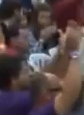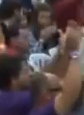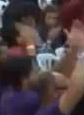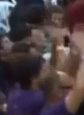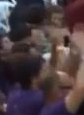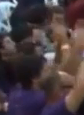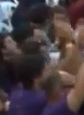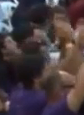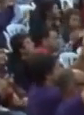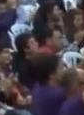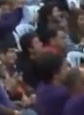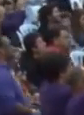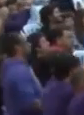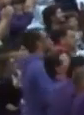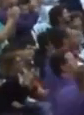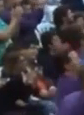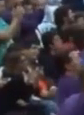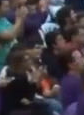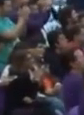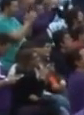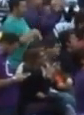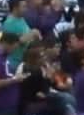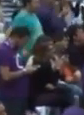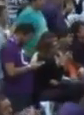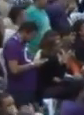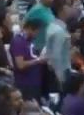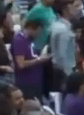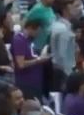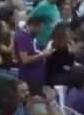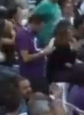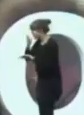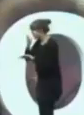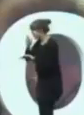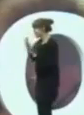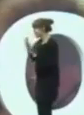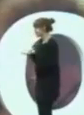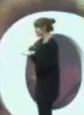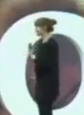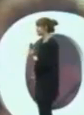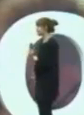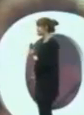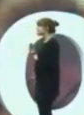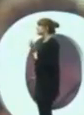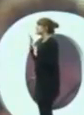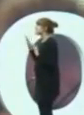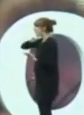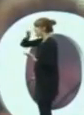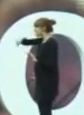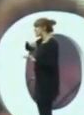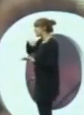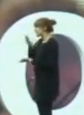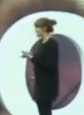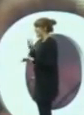Y como se va acabando el tiempo, me vaya a disculpar que os interrumpa. Dejaros tranquilos a todos y